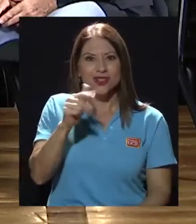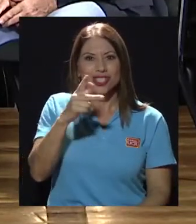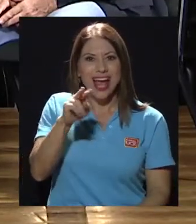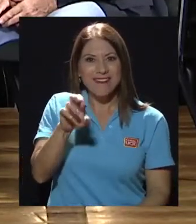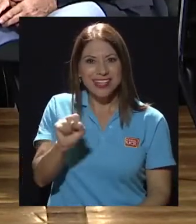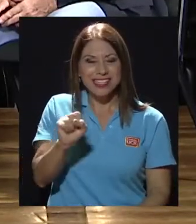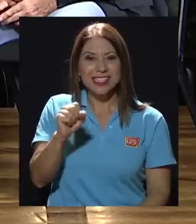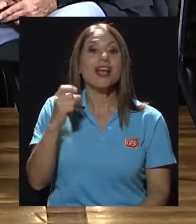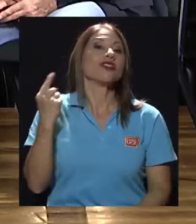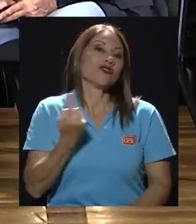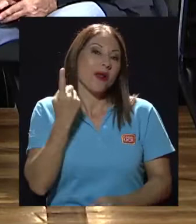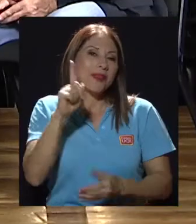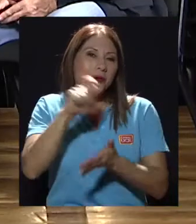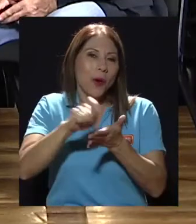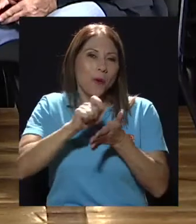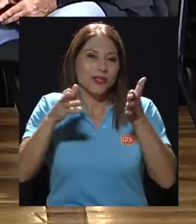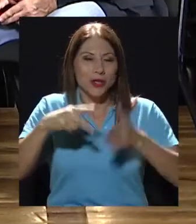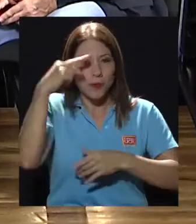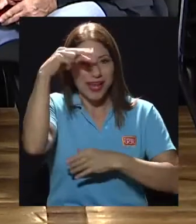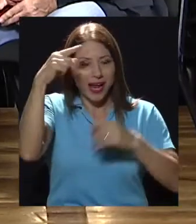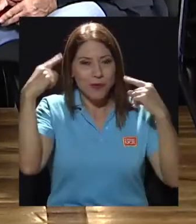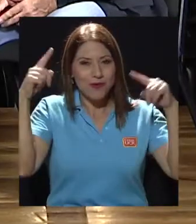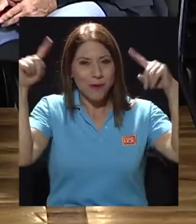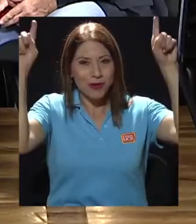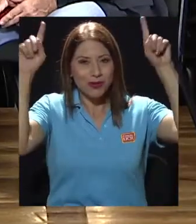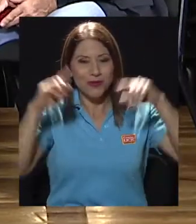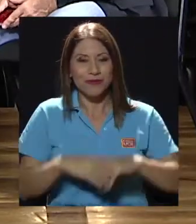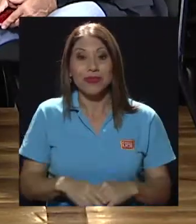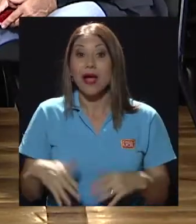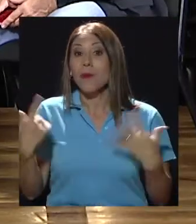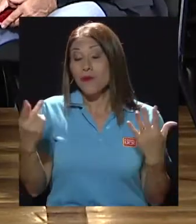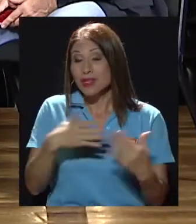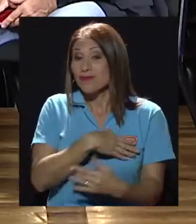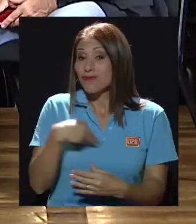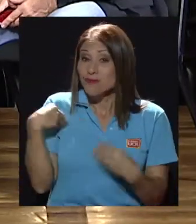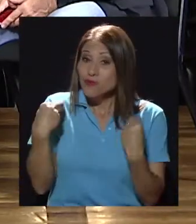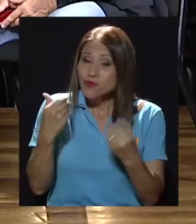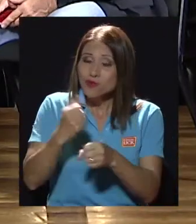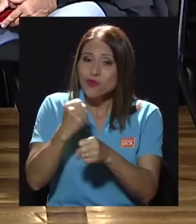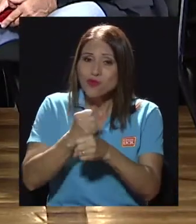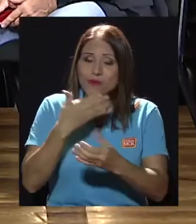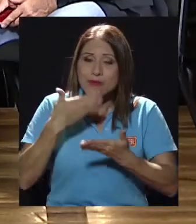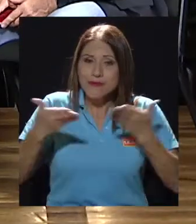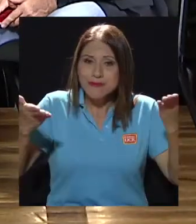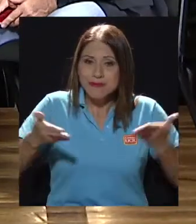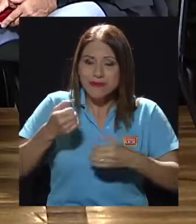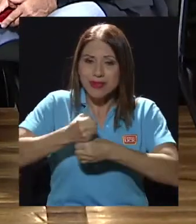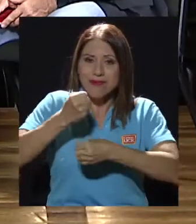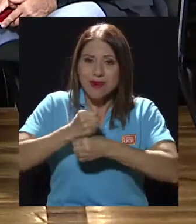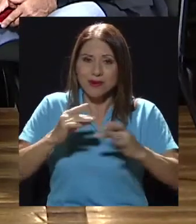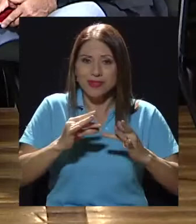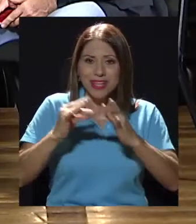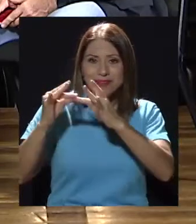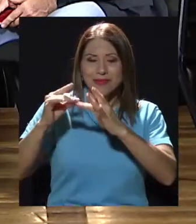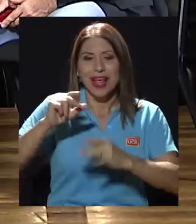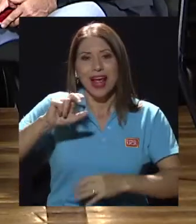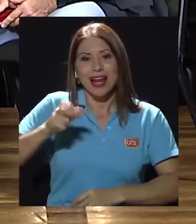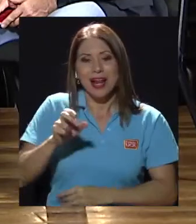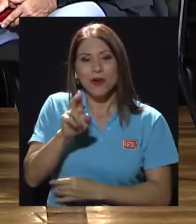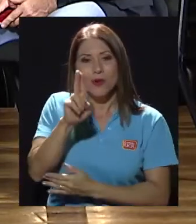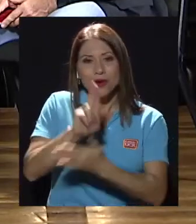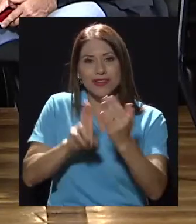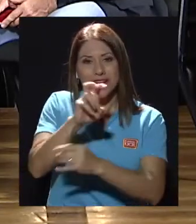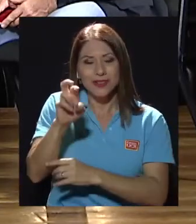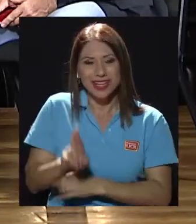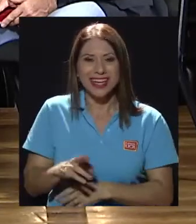muy famoso. Entonces, pues don Carlos, apreciamos mucho su trabajo y gracias. Bienvenido a este trabajo especial que el Canal Universidad de Costa Rica hace hoy. También